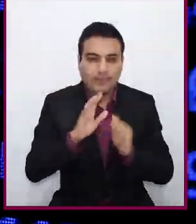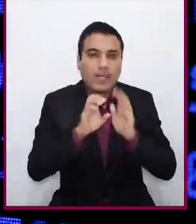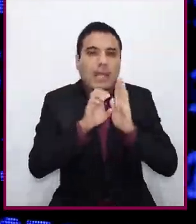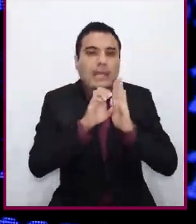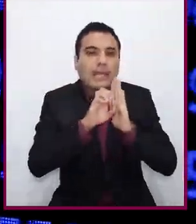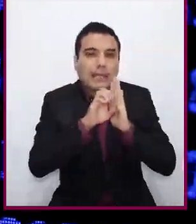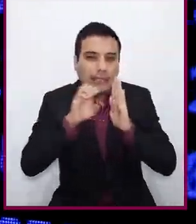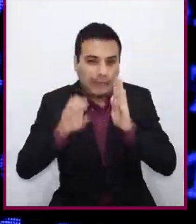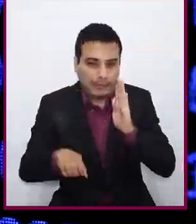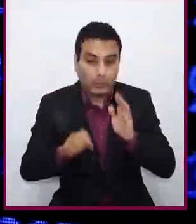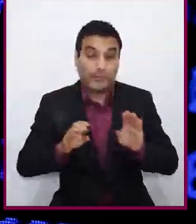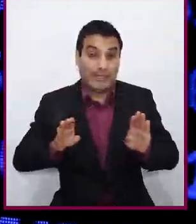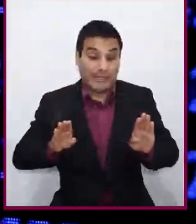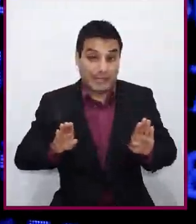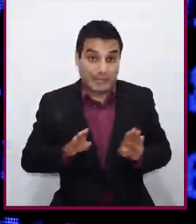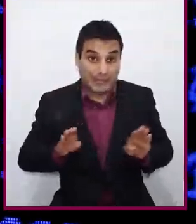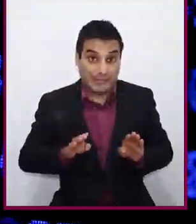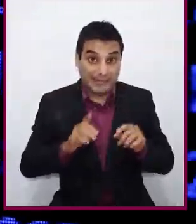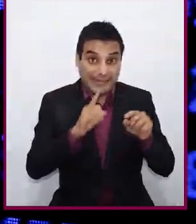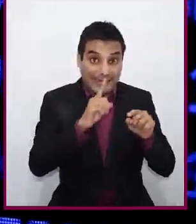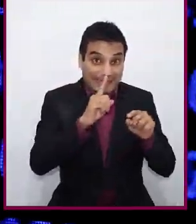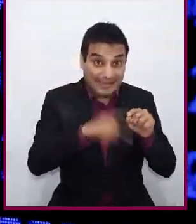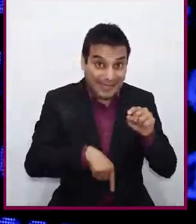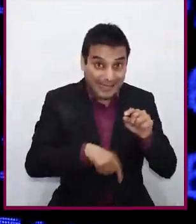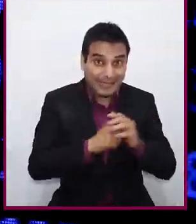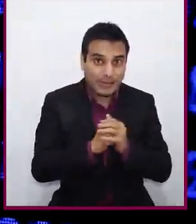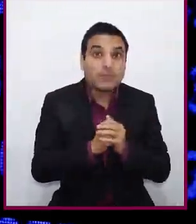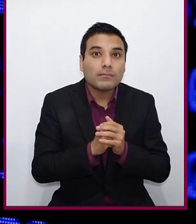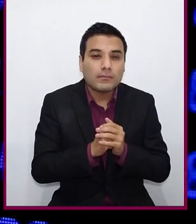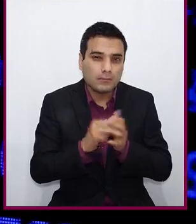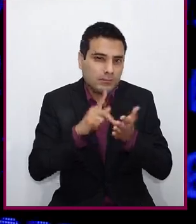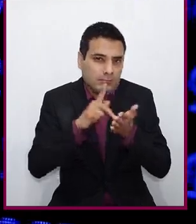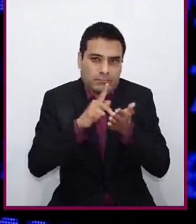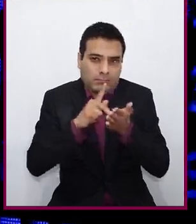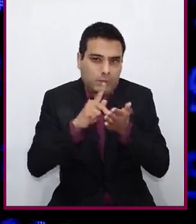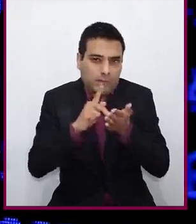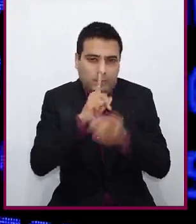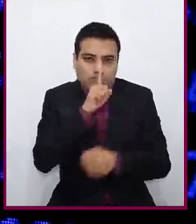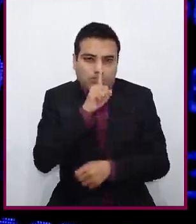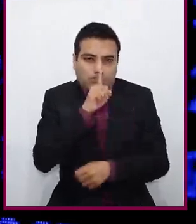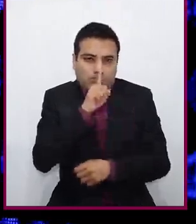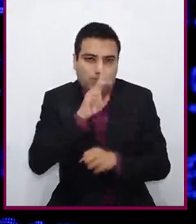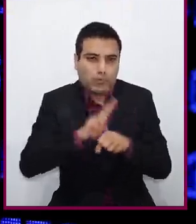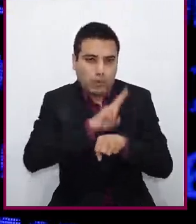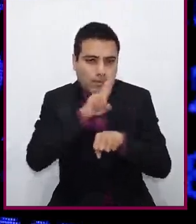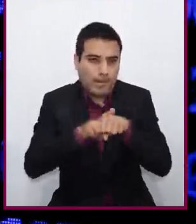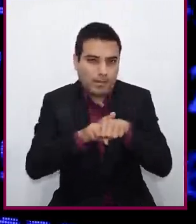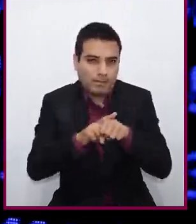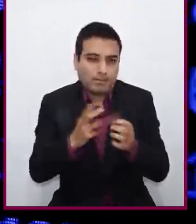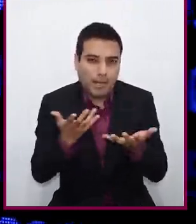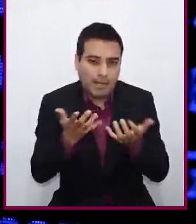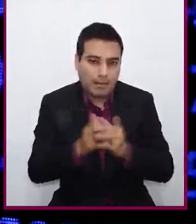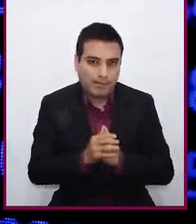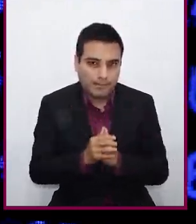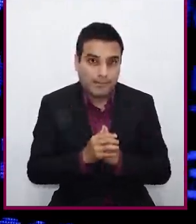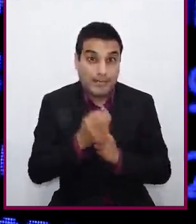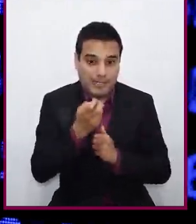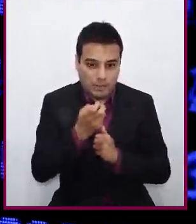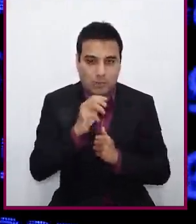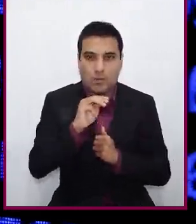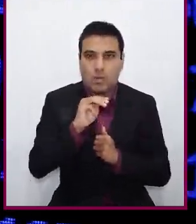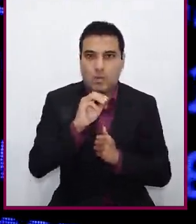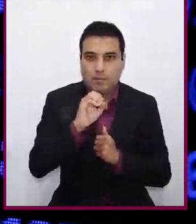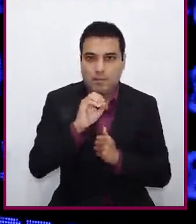quitan esos atributos les quedan una pluma que me posee un molde que